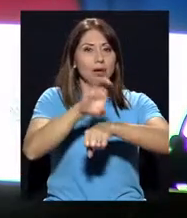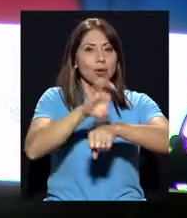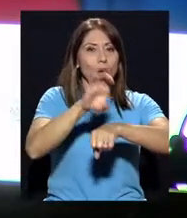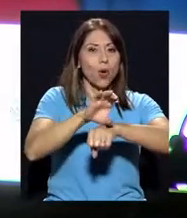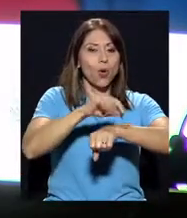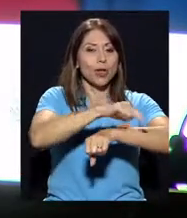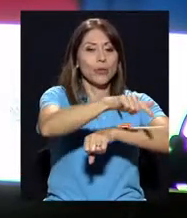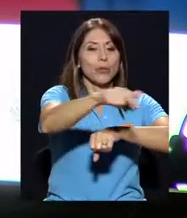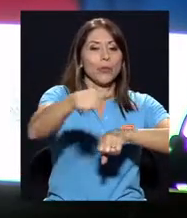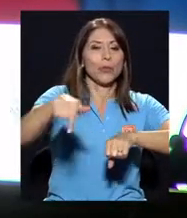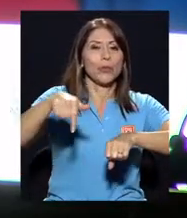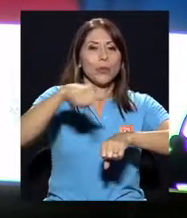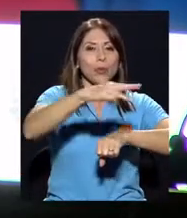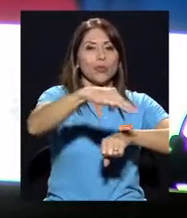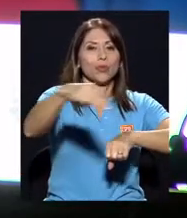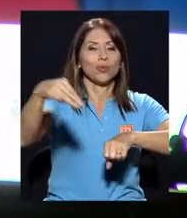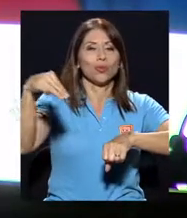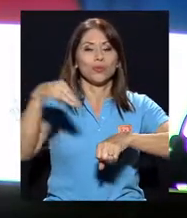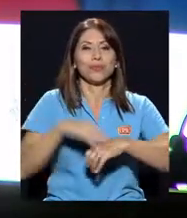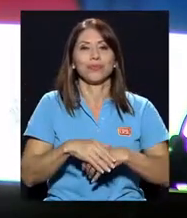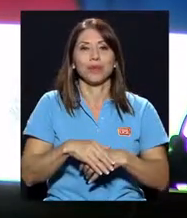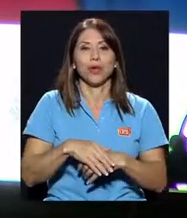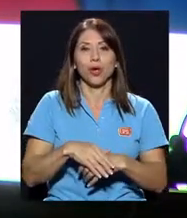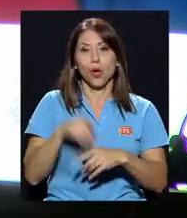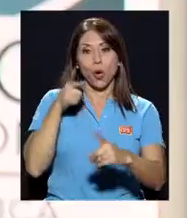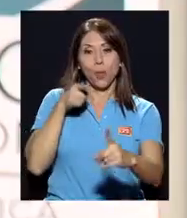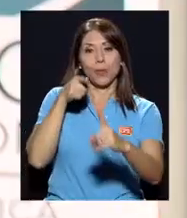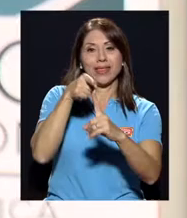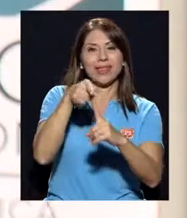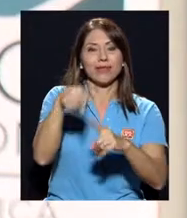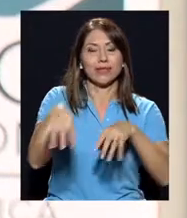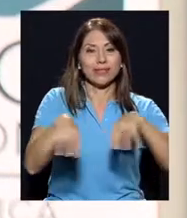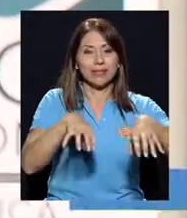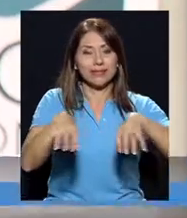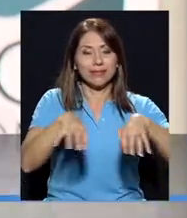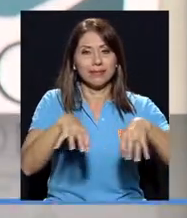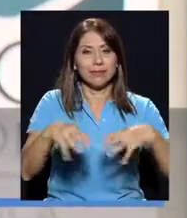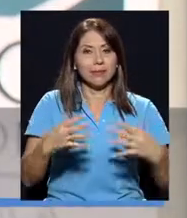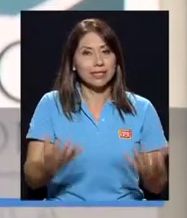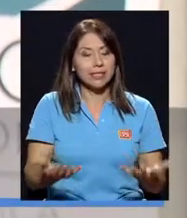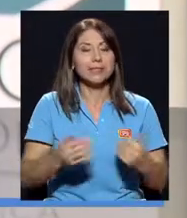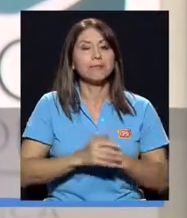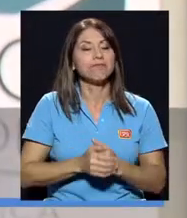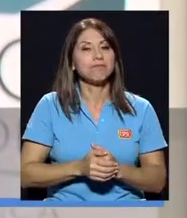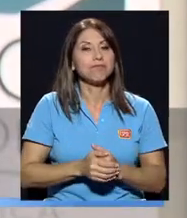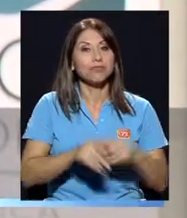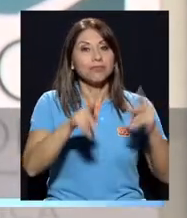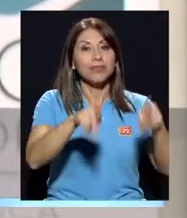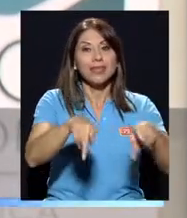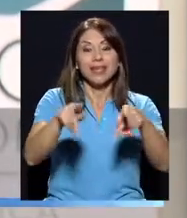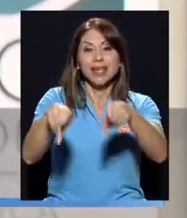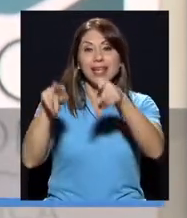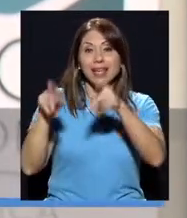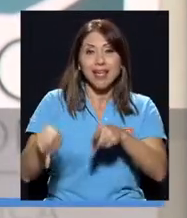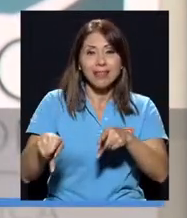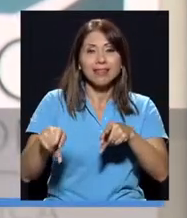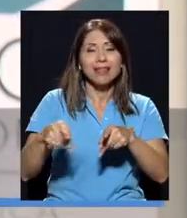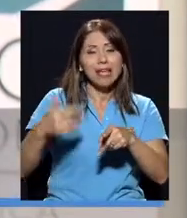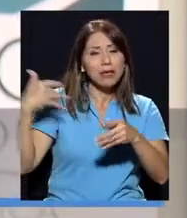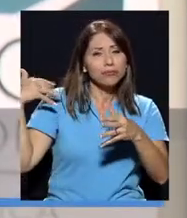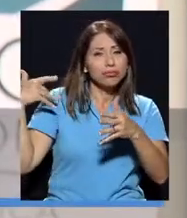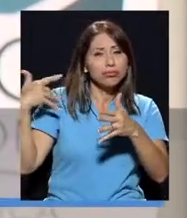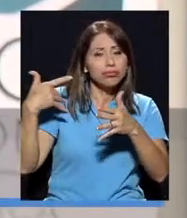oceánicas aledañas. Okay, el objetivo de esta actividad es reunir a la gente que ha estado involucrada